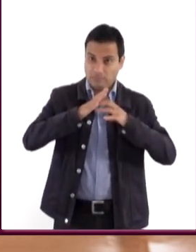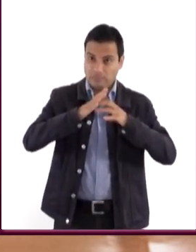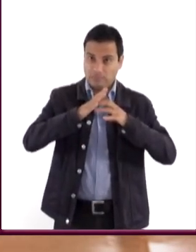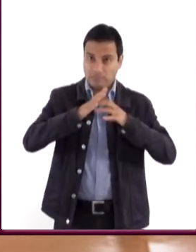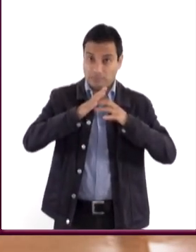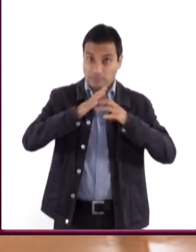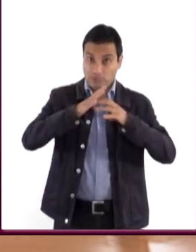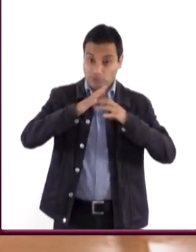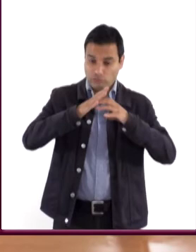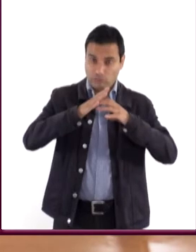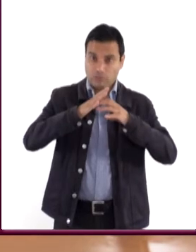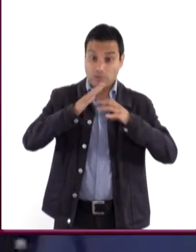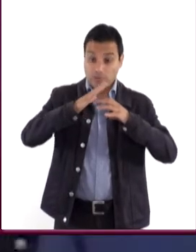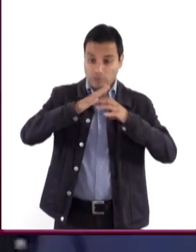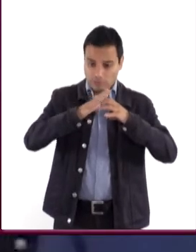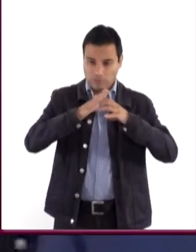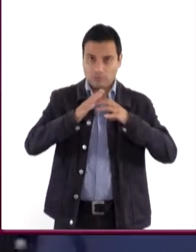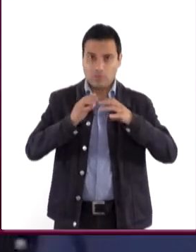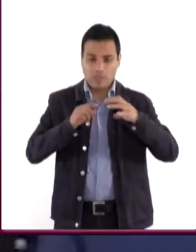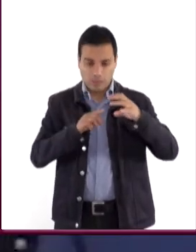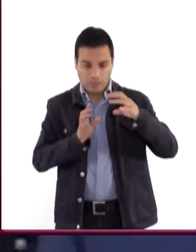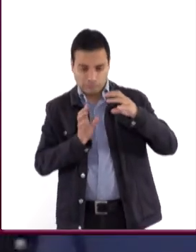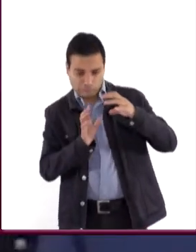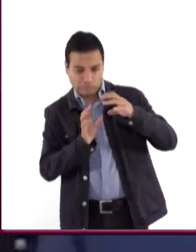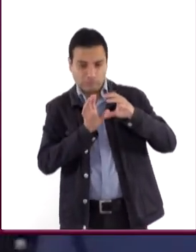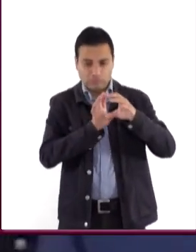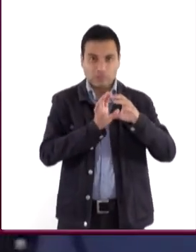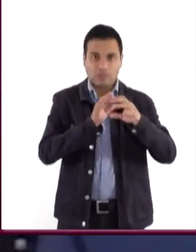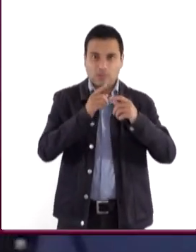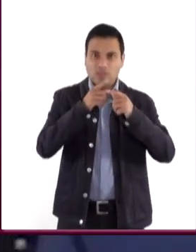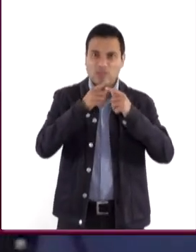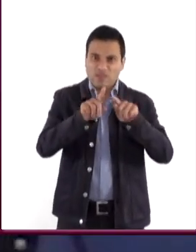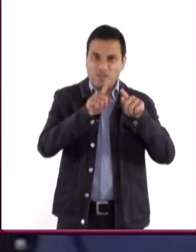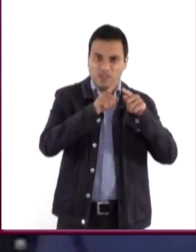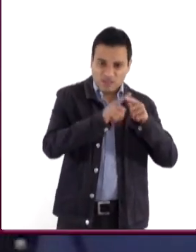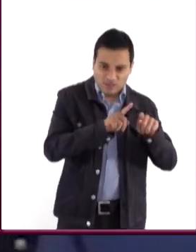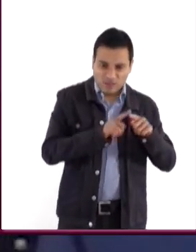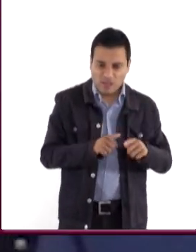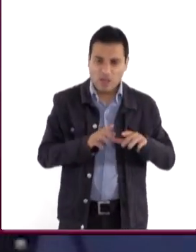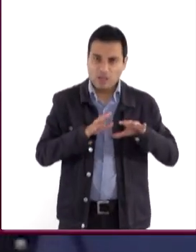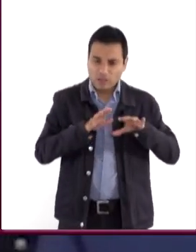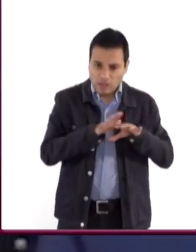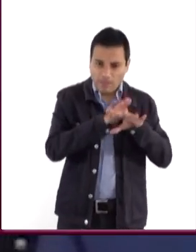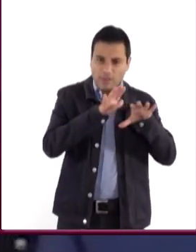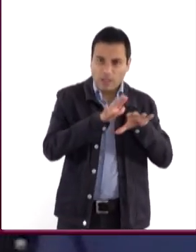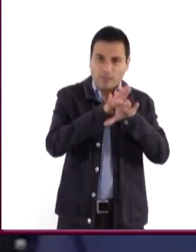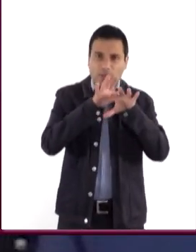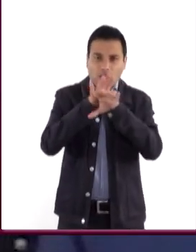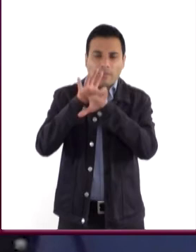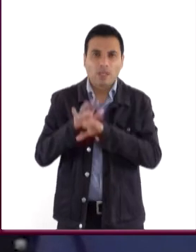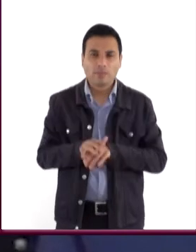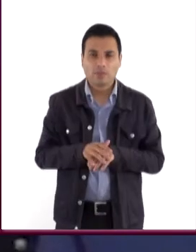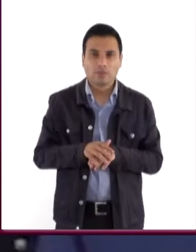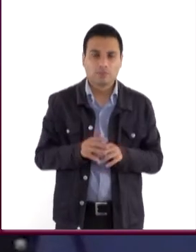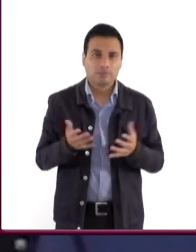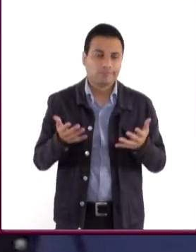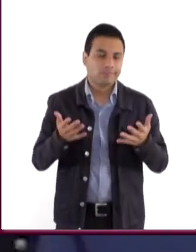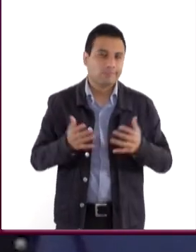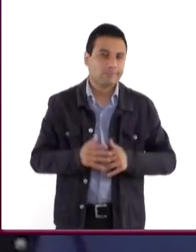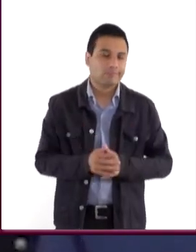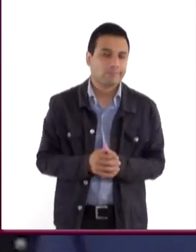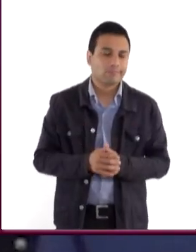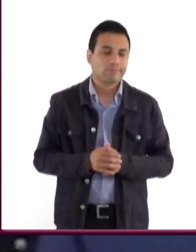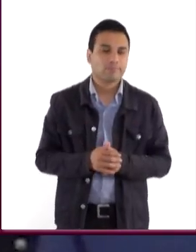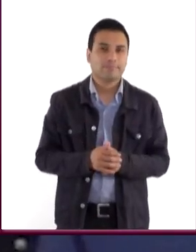a ser diferente al de aquí. Quiere decir que en todas las direcciones las propiedades físicas son iguales.